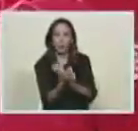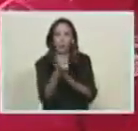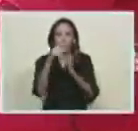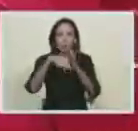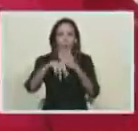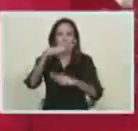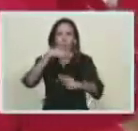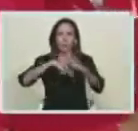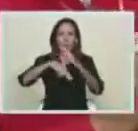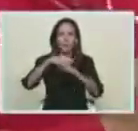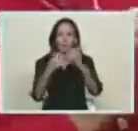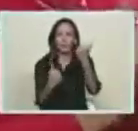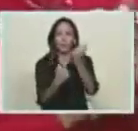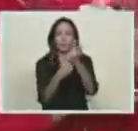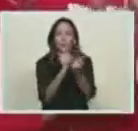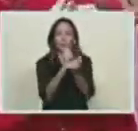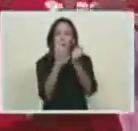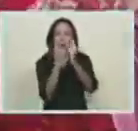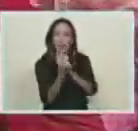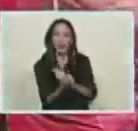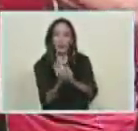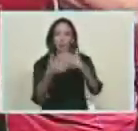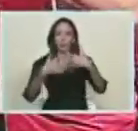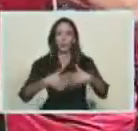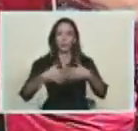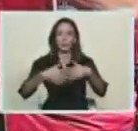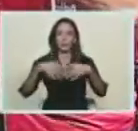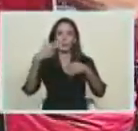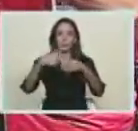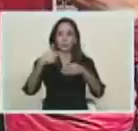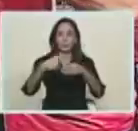profunda, revolucionaria, de transformación de PDVSA.